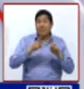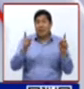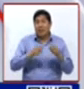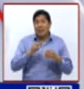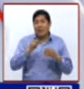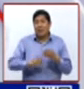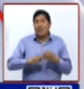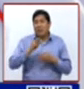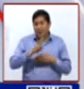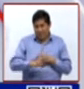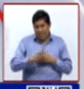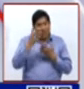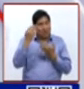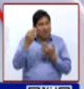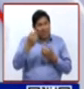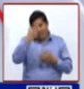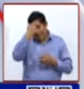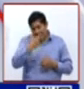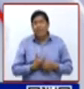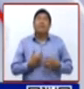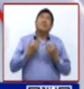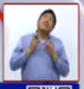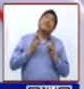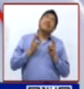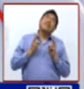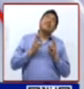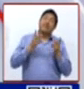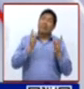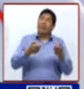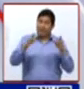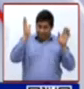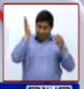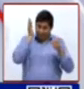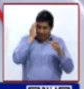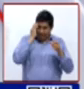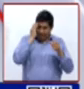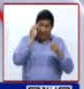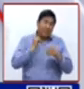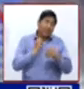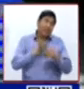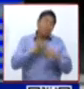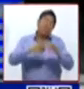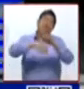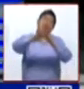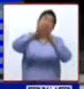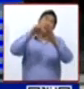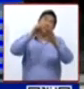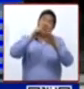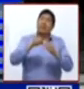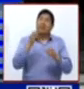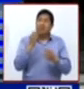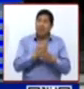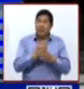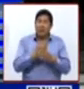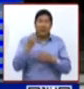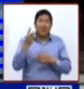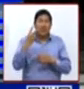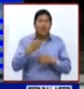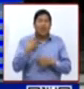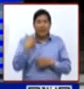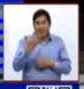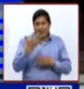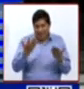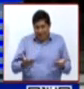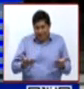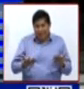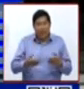noviembre voy a esperar personalmente para poder observar. Así que ya sabe, escanee nuestro código QR que pertenece a la red